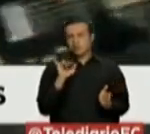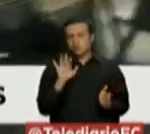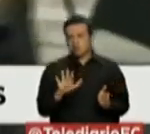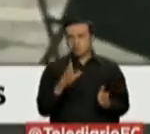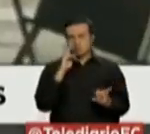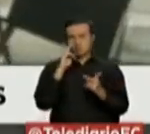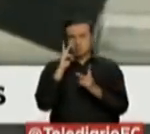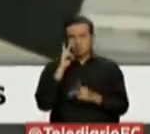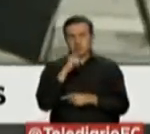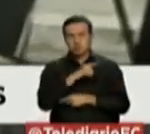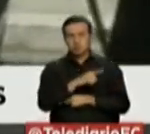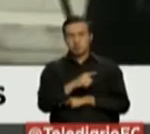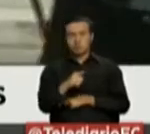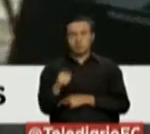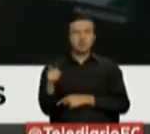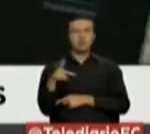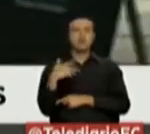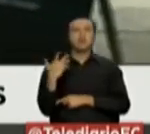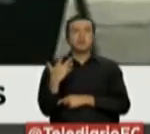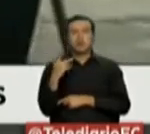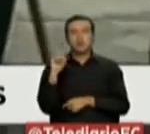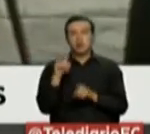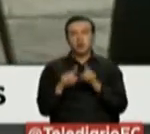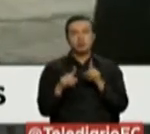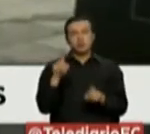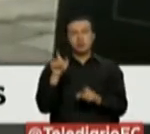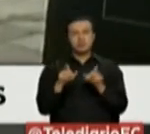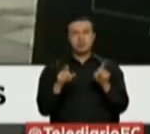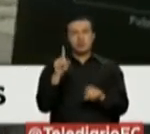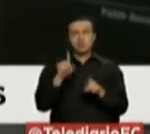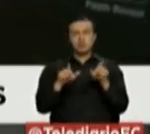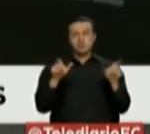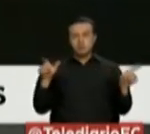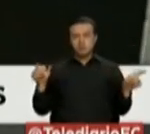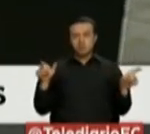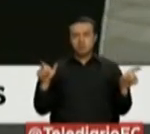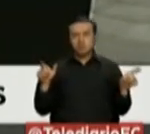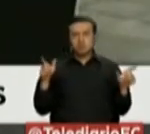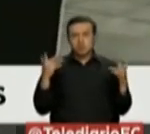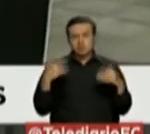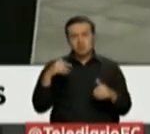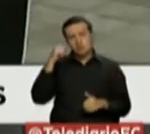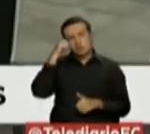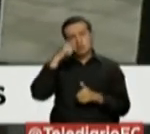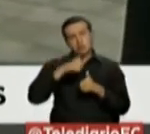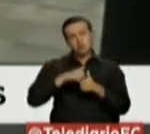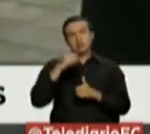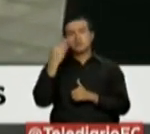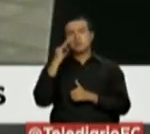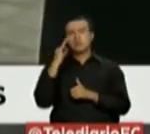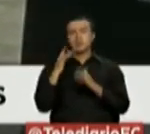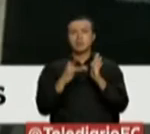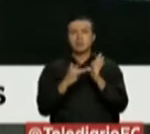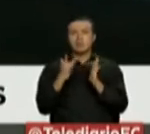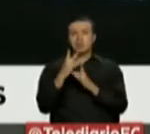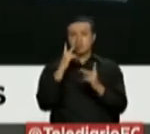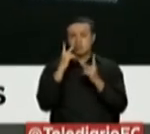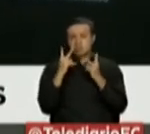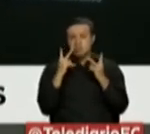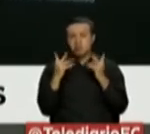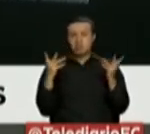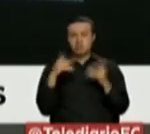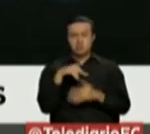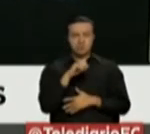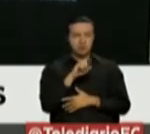estas imágenes de varios de los chicos que estuvieron en aquel 19 de abril. Ahí vemos pues,